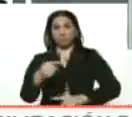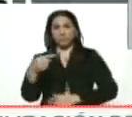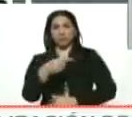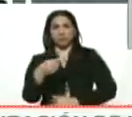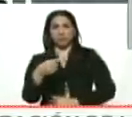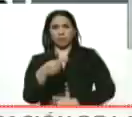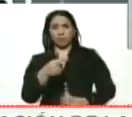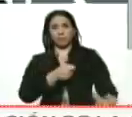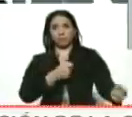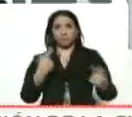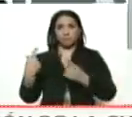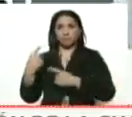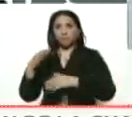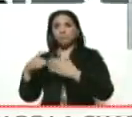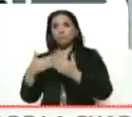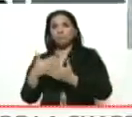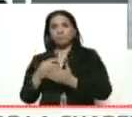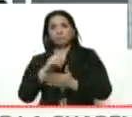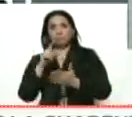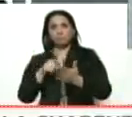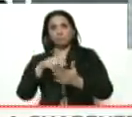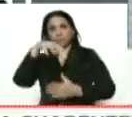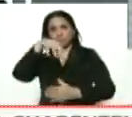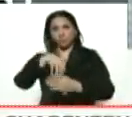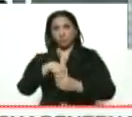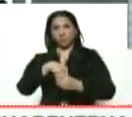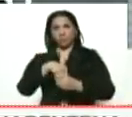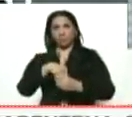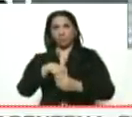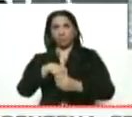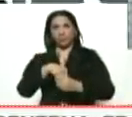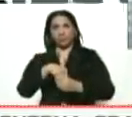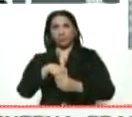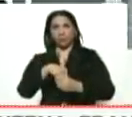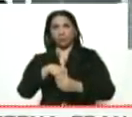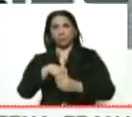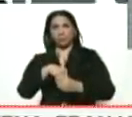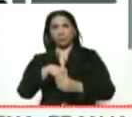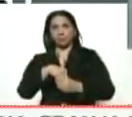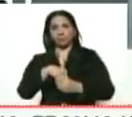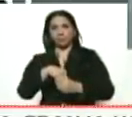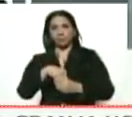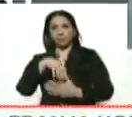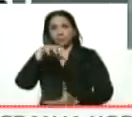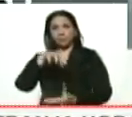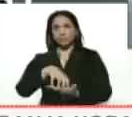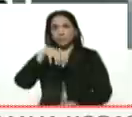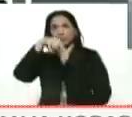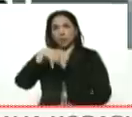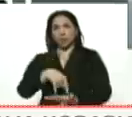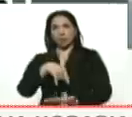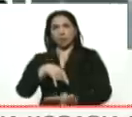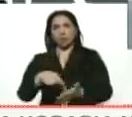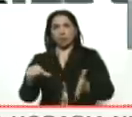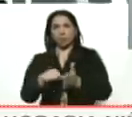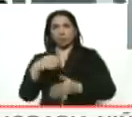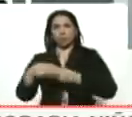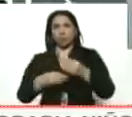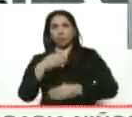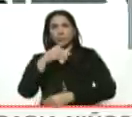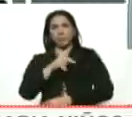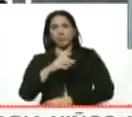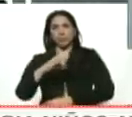se traslada a completar su cuarentena al PASI del estado Carabobo, donde se le tomó la